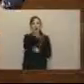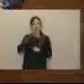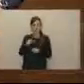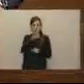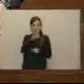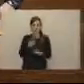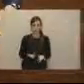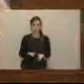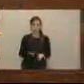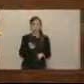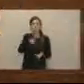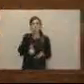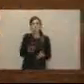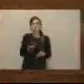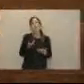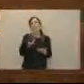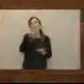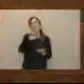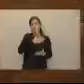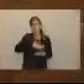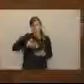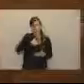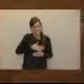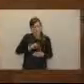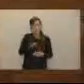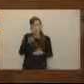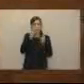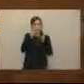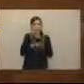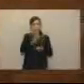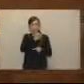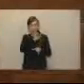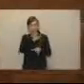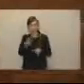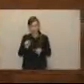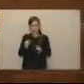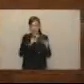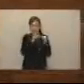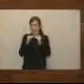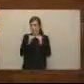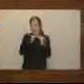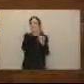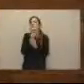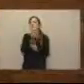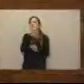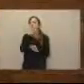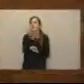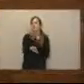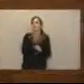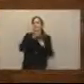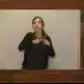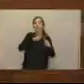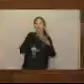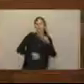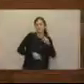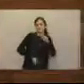El estado del bienestar, como él era, se defiende con hechos, no con demagogia. Lo de